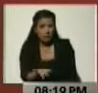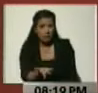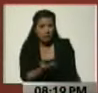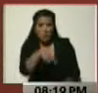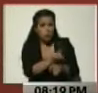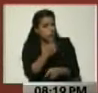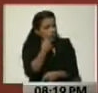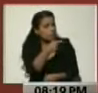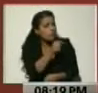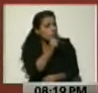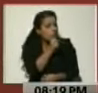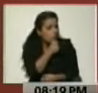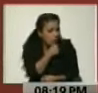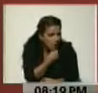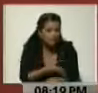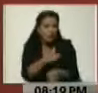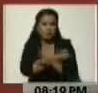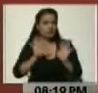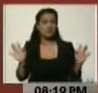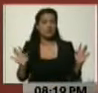asesinato de estos dos jóvenes venezolanos.